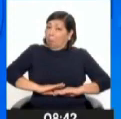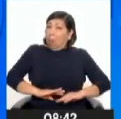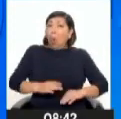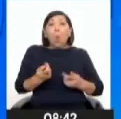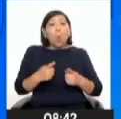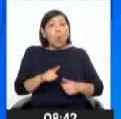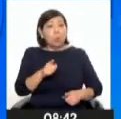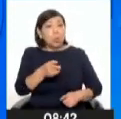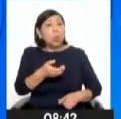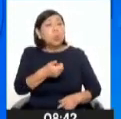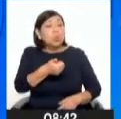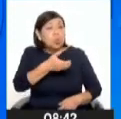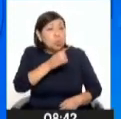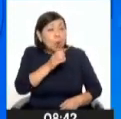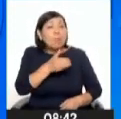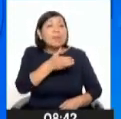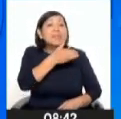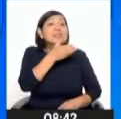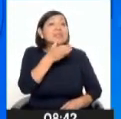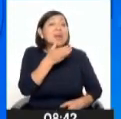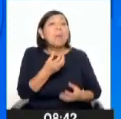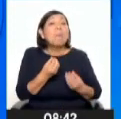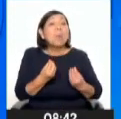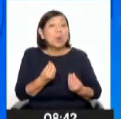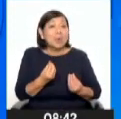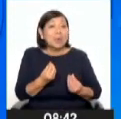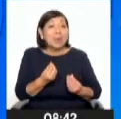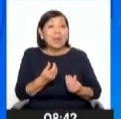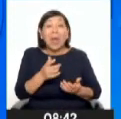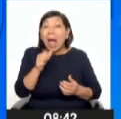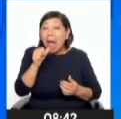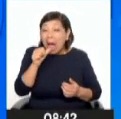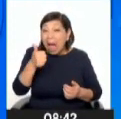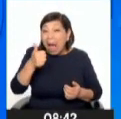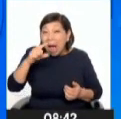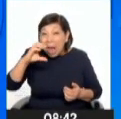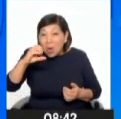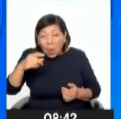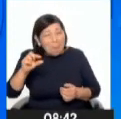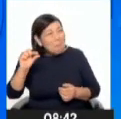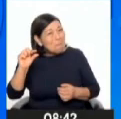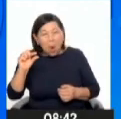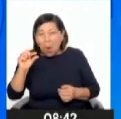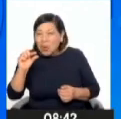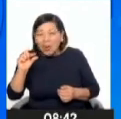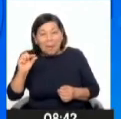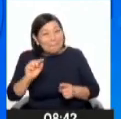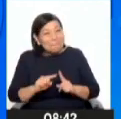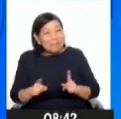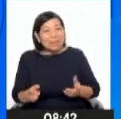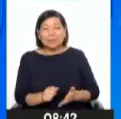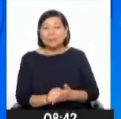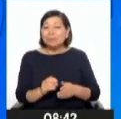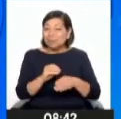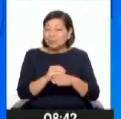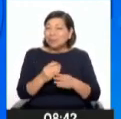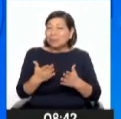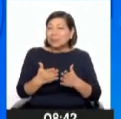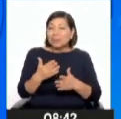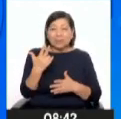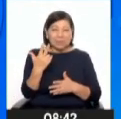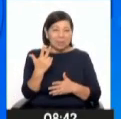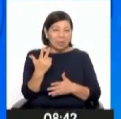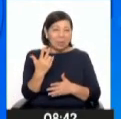cuando nosotros tomamos una cervecita. ¿Por qué? Porque tiene muy poco contenido de alcohol, solamente aproximadamente la cerveza rubia contiene